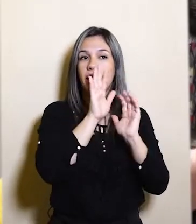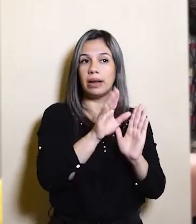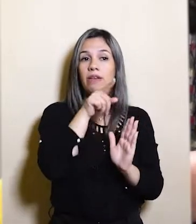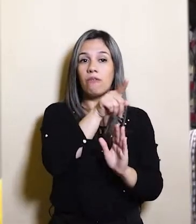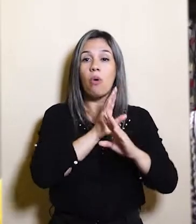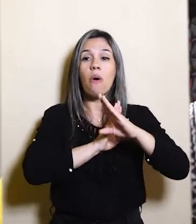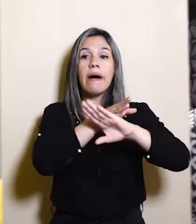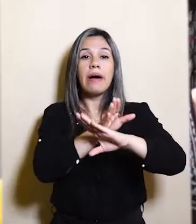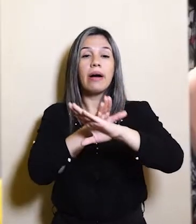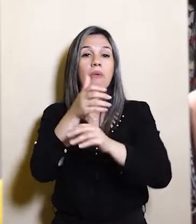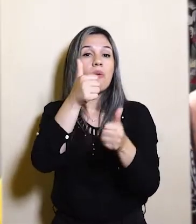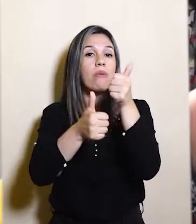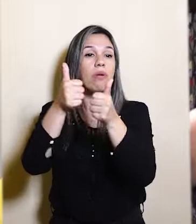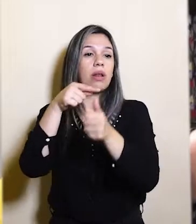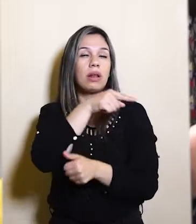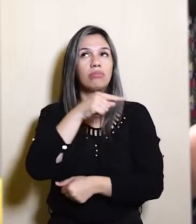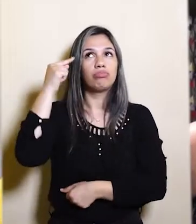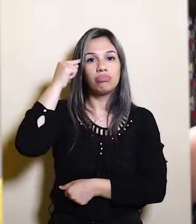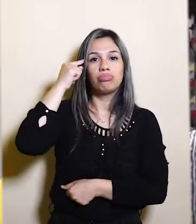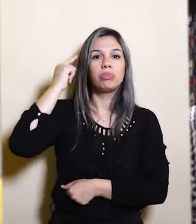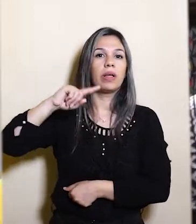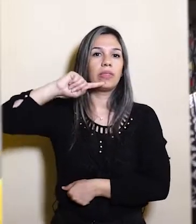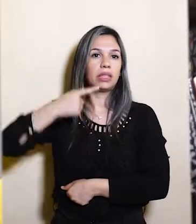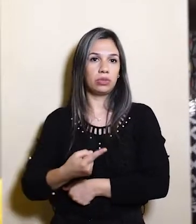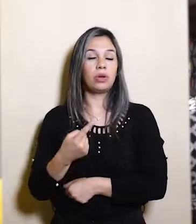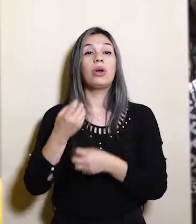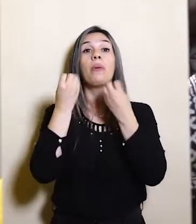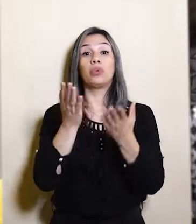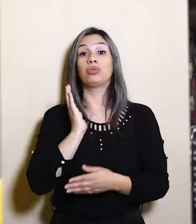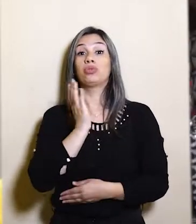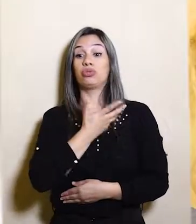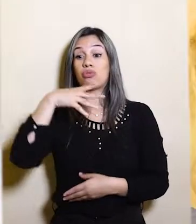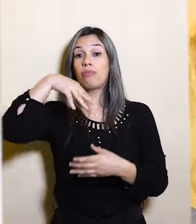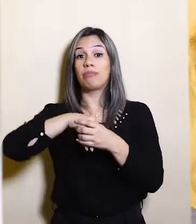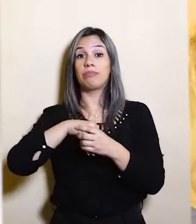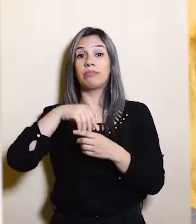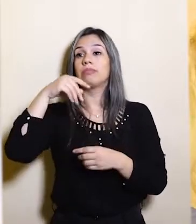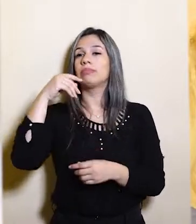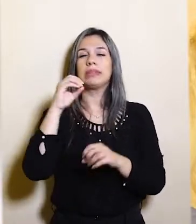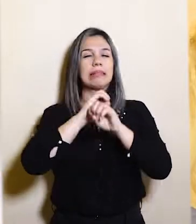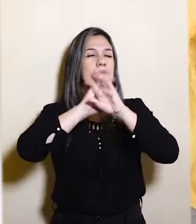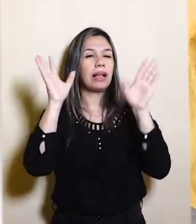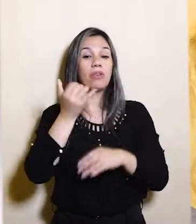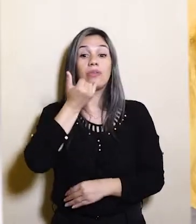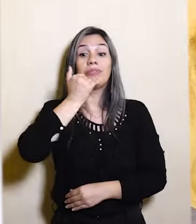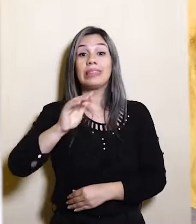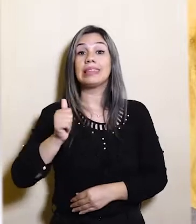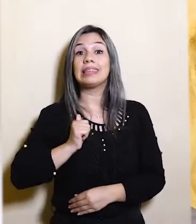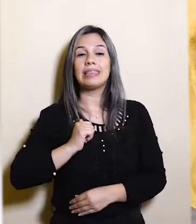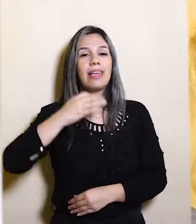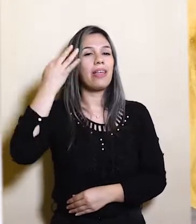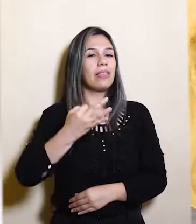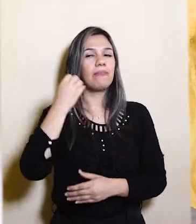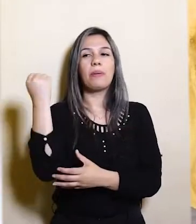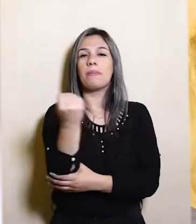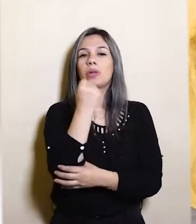acceder a ellas. Y por ende, la posición de Amnistía Internacional siempre ha sido clara. Las niñas tienen que tener información y